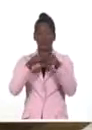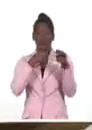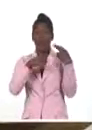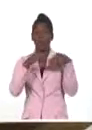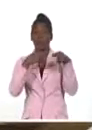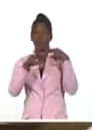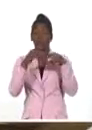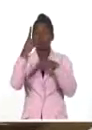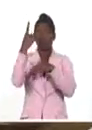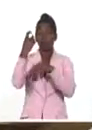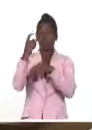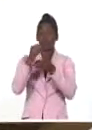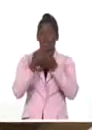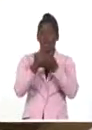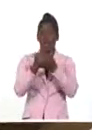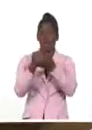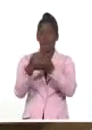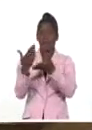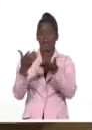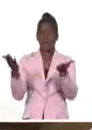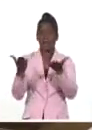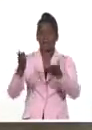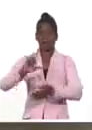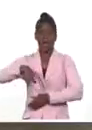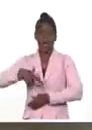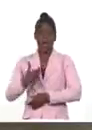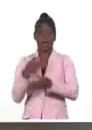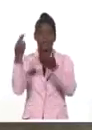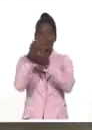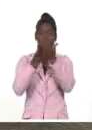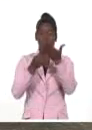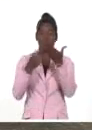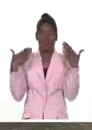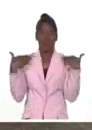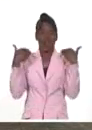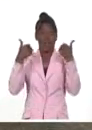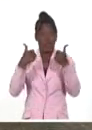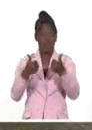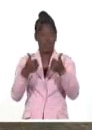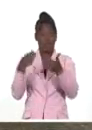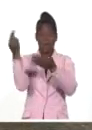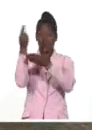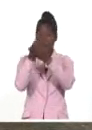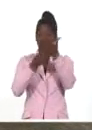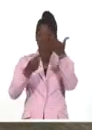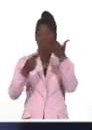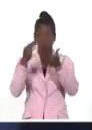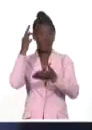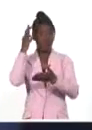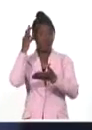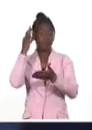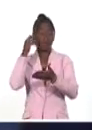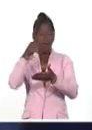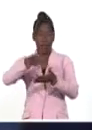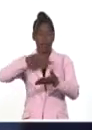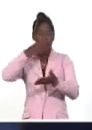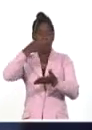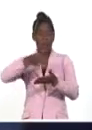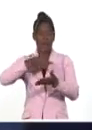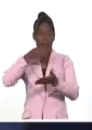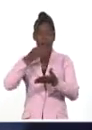a las necesidades del contexto, discursó la directora de la Oficina Nacional de Diseño, Gisela Herrero García. En esta primera edición del